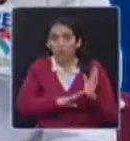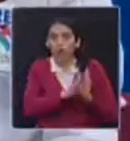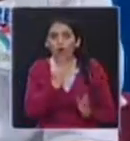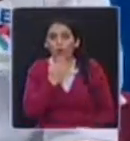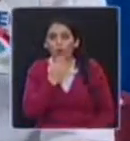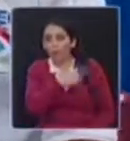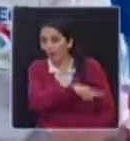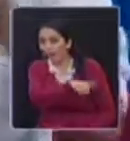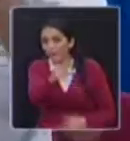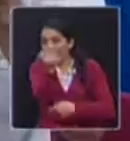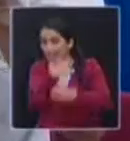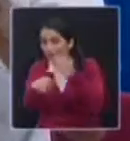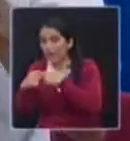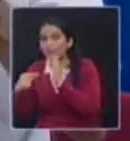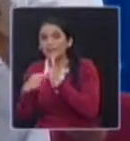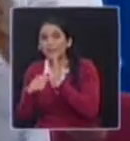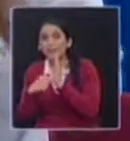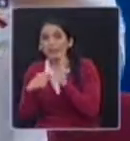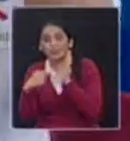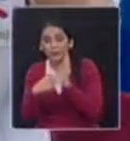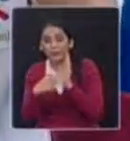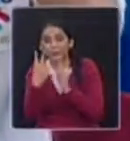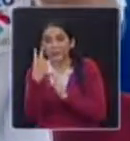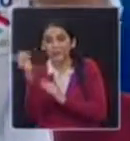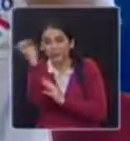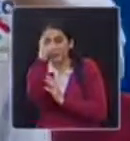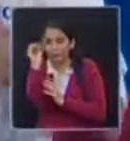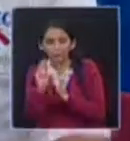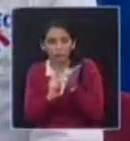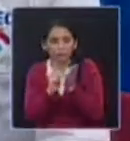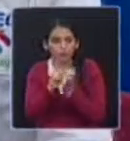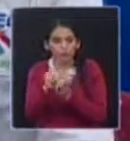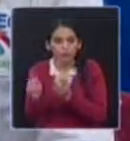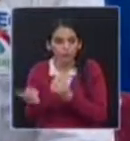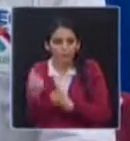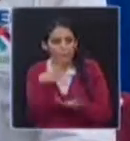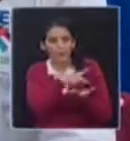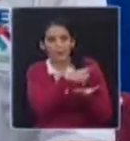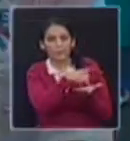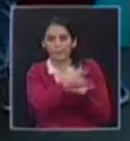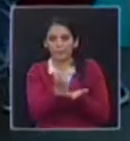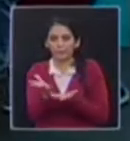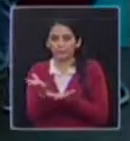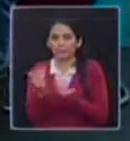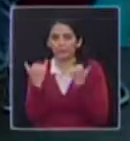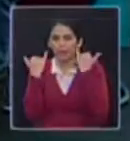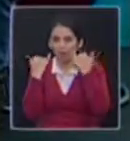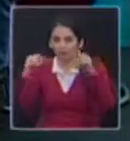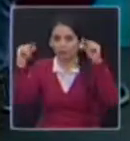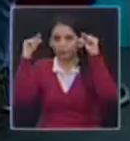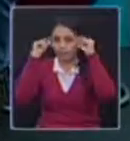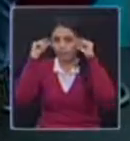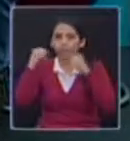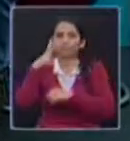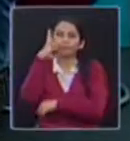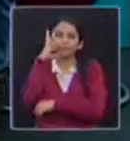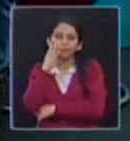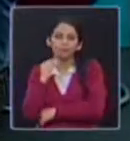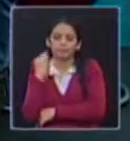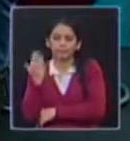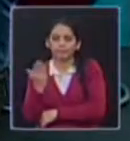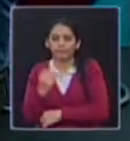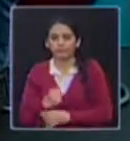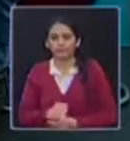agregado. Así que eso es lo que va a hacer un hombre experimentado, con un estadista como Guillermo Lasso. Yo